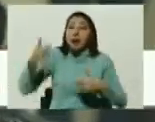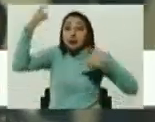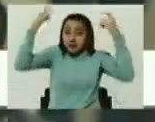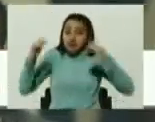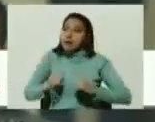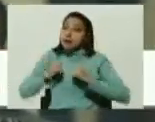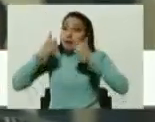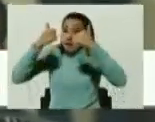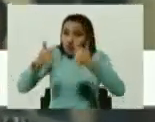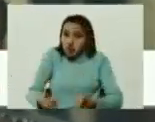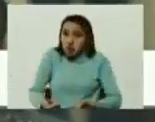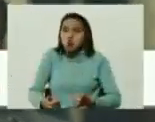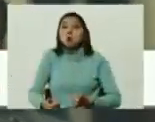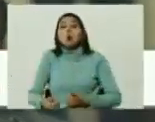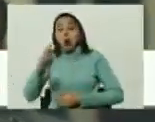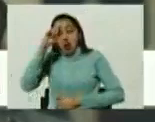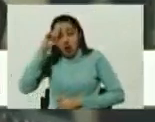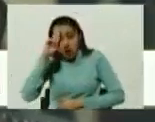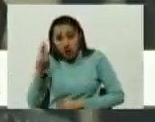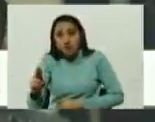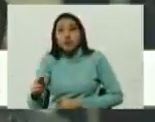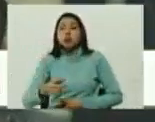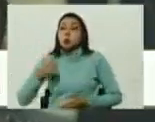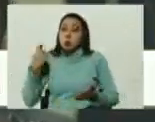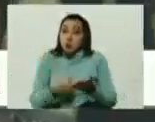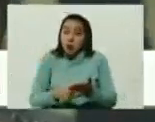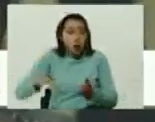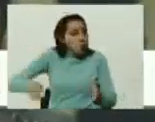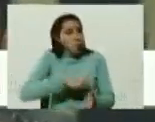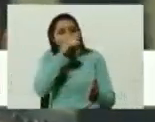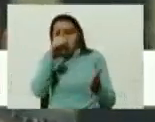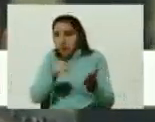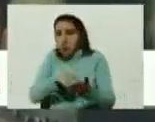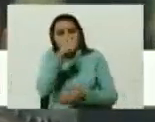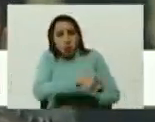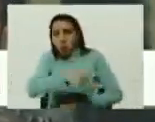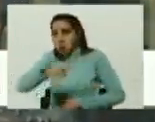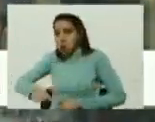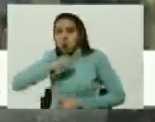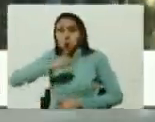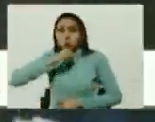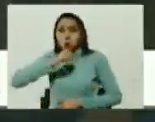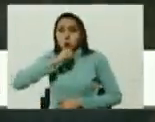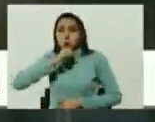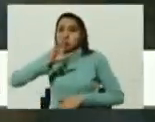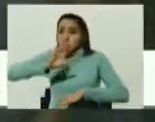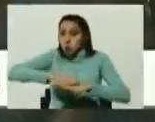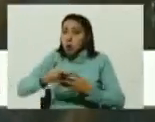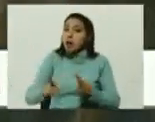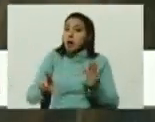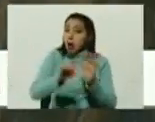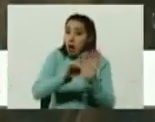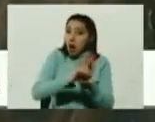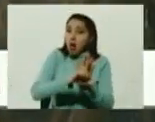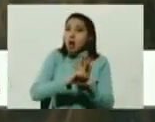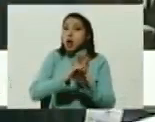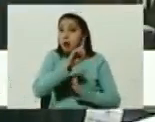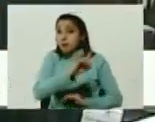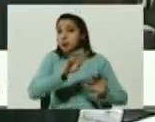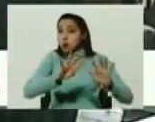que comenzó a respetarse el 100 por ciento del salario mínimo a pesar de que existe una ley desde